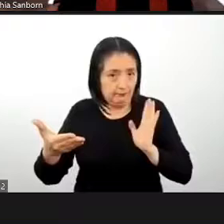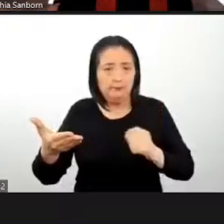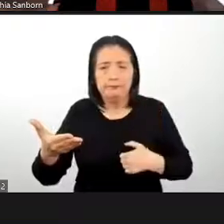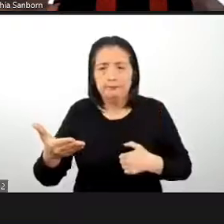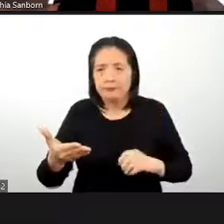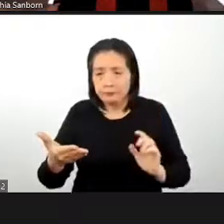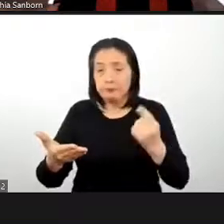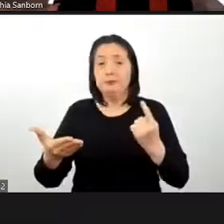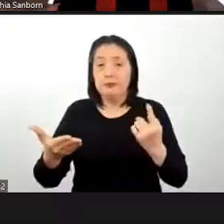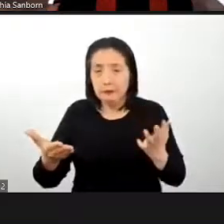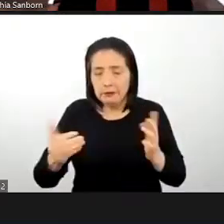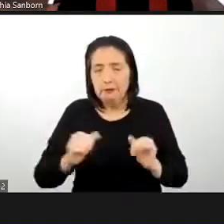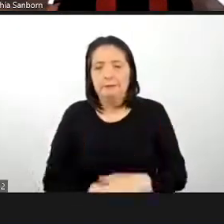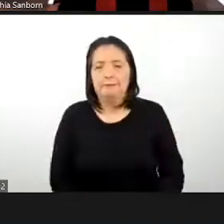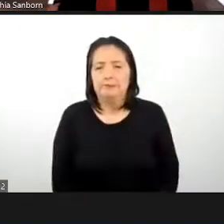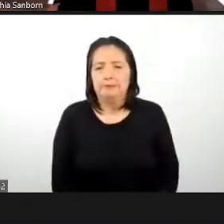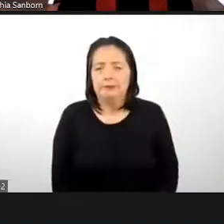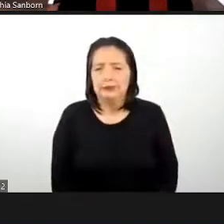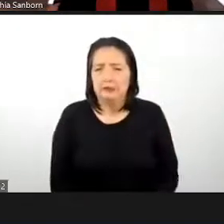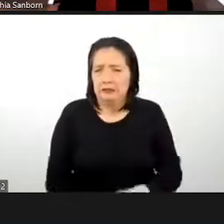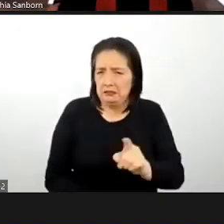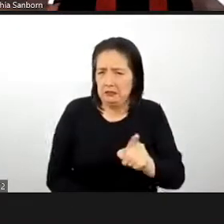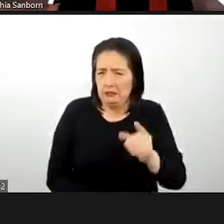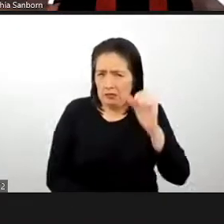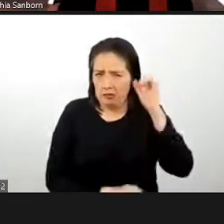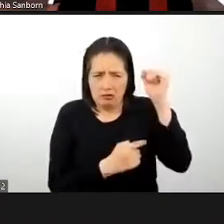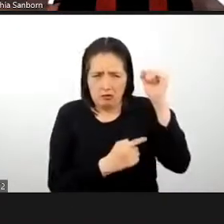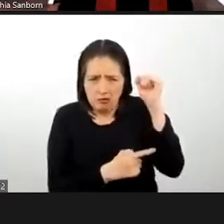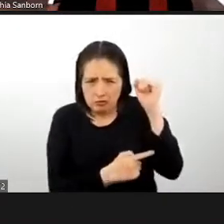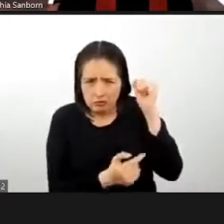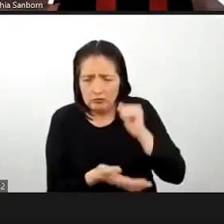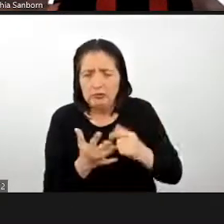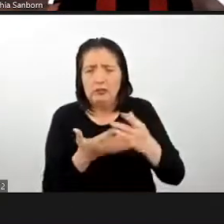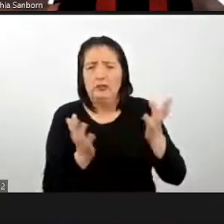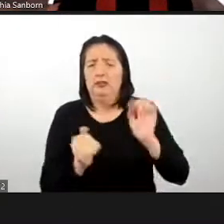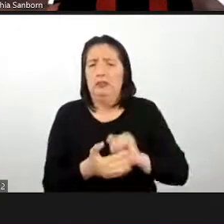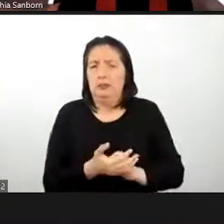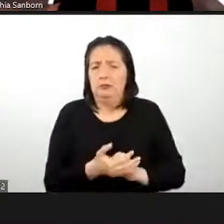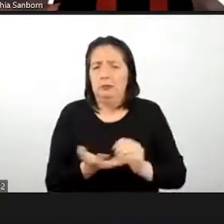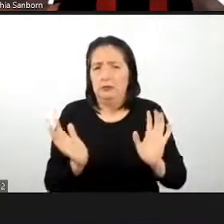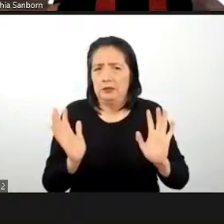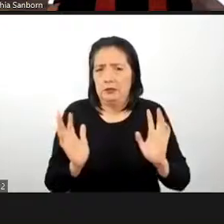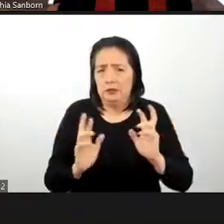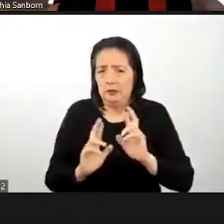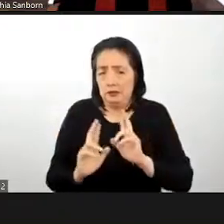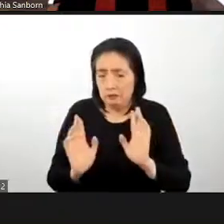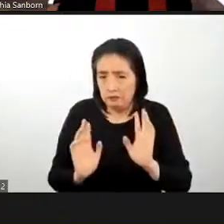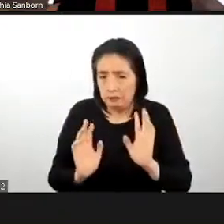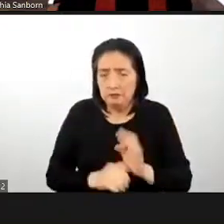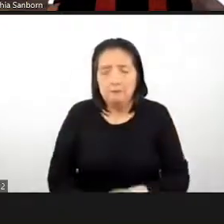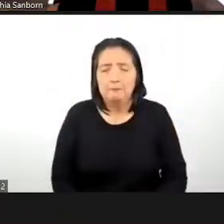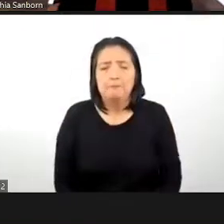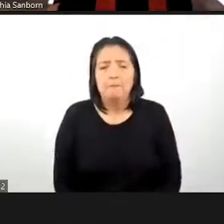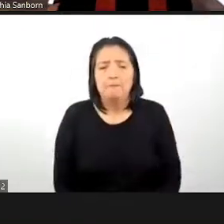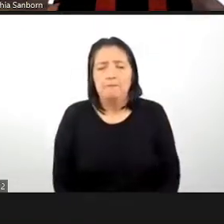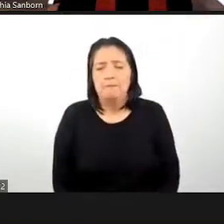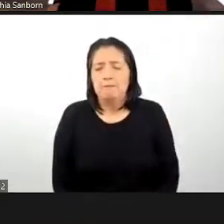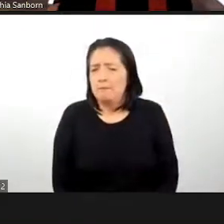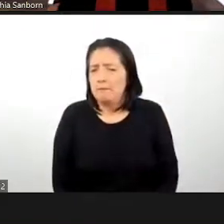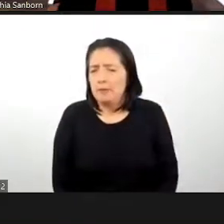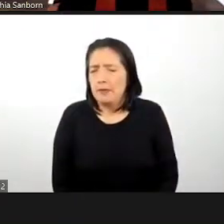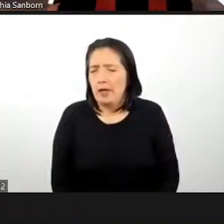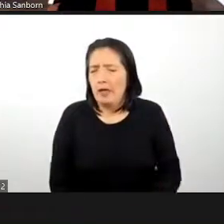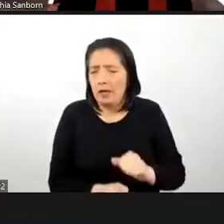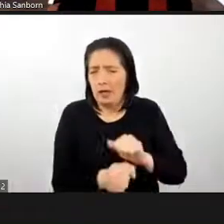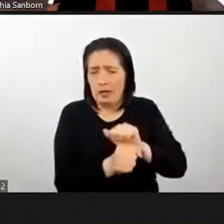En primer lugar, si los derechos humanos han sido el eje de la respuesta estatal a la